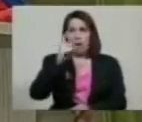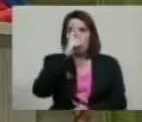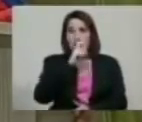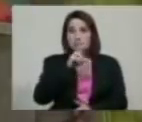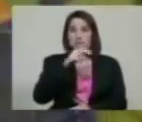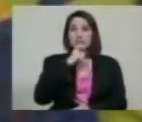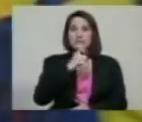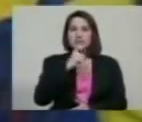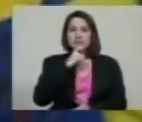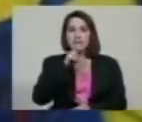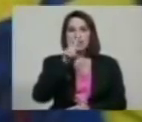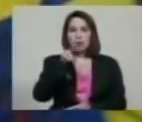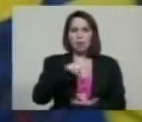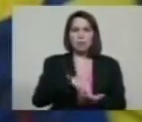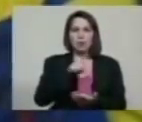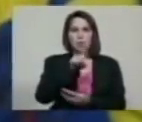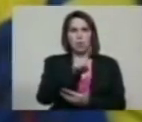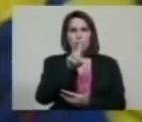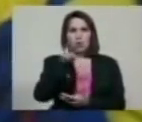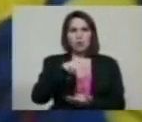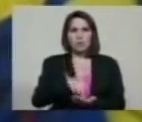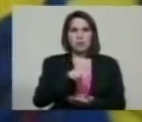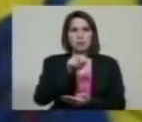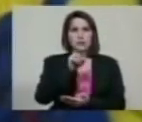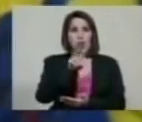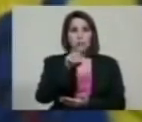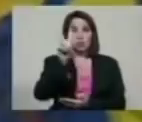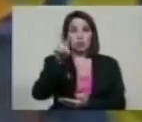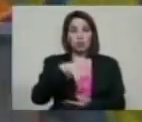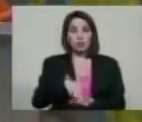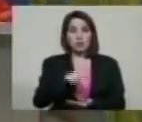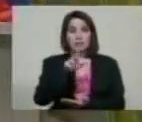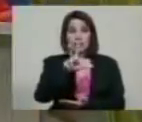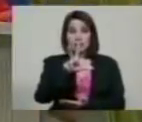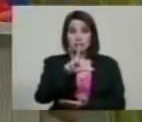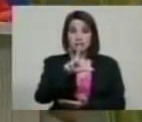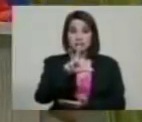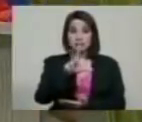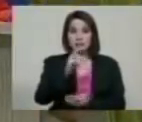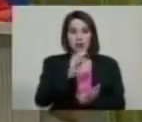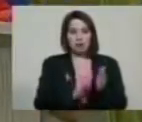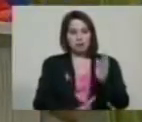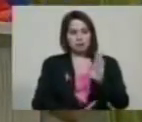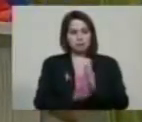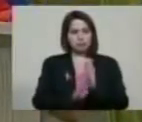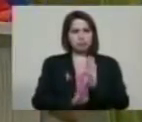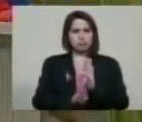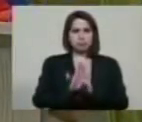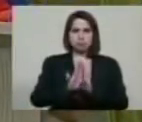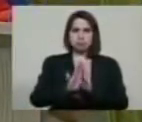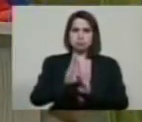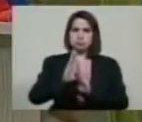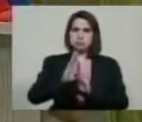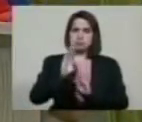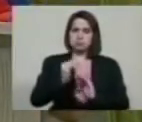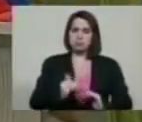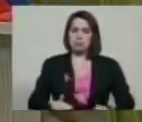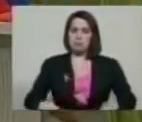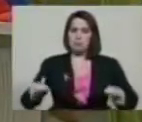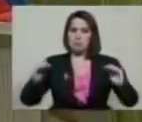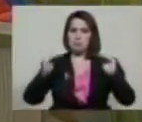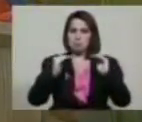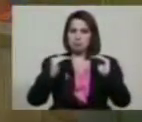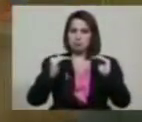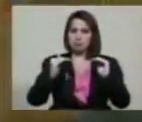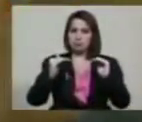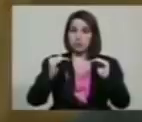2001, 2002, 2003, y se han ido levantando. Y ustedes desde